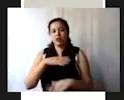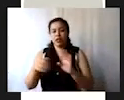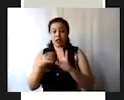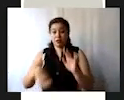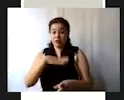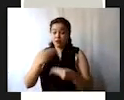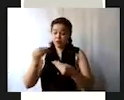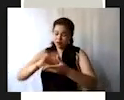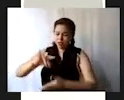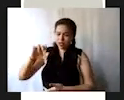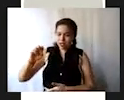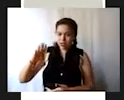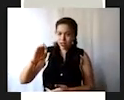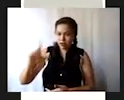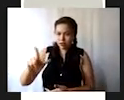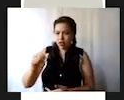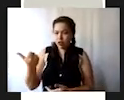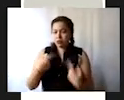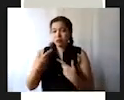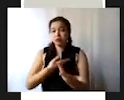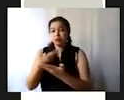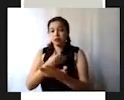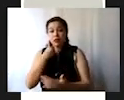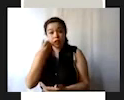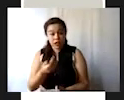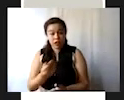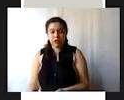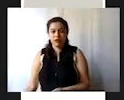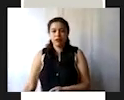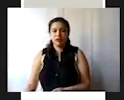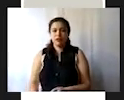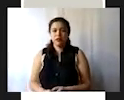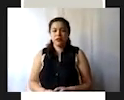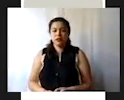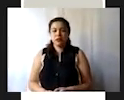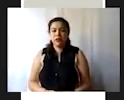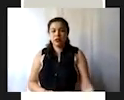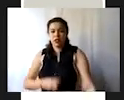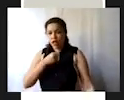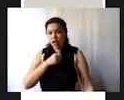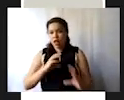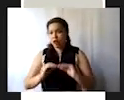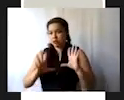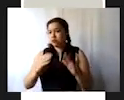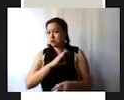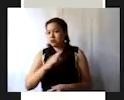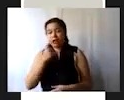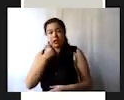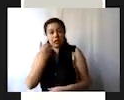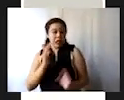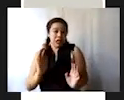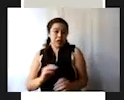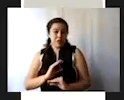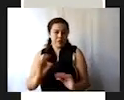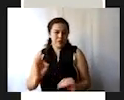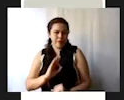Muchas gracias. ¿Hay alguien más que nos quiera compartir? Pueden abrir su micrófono si quieren. Por acá